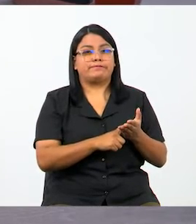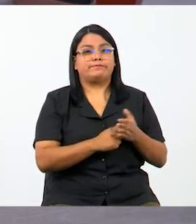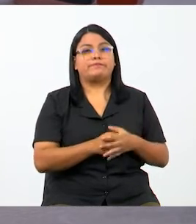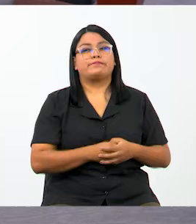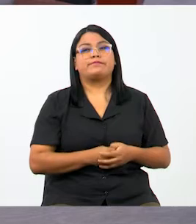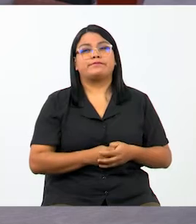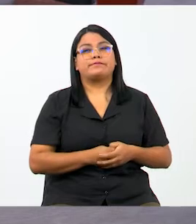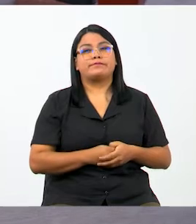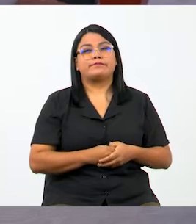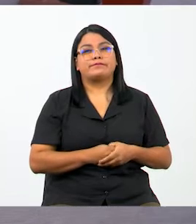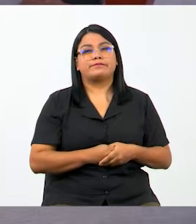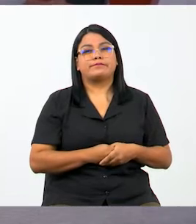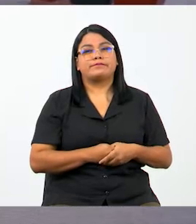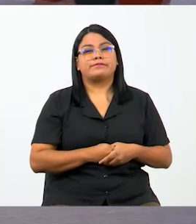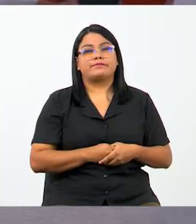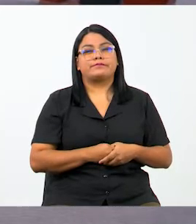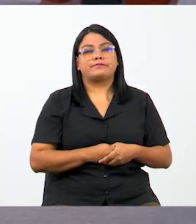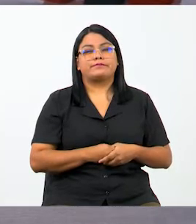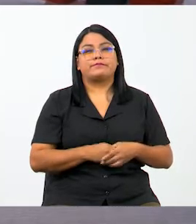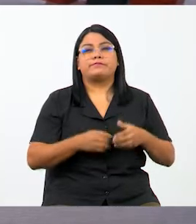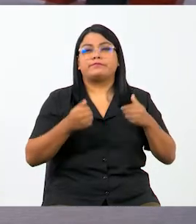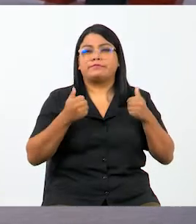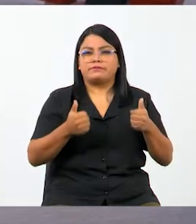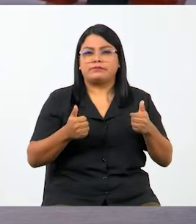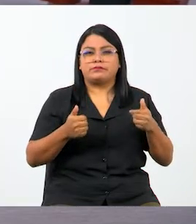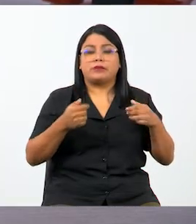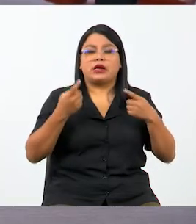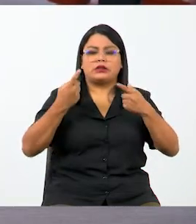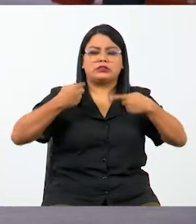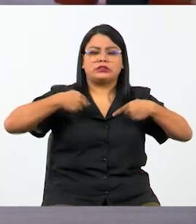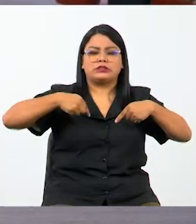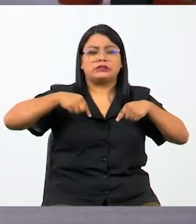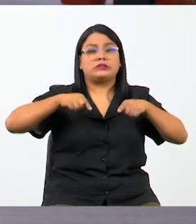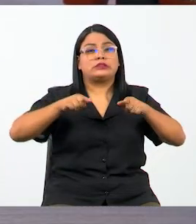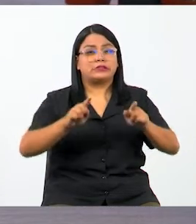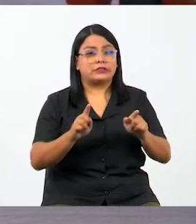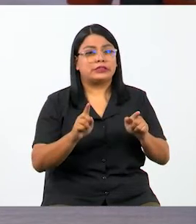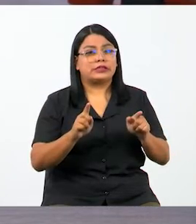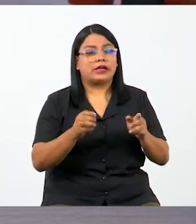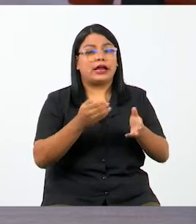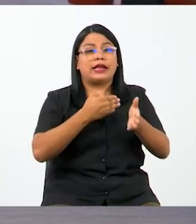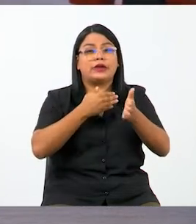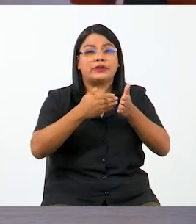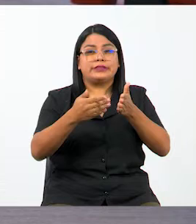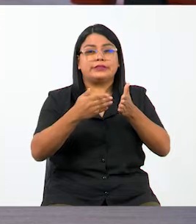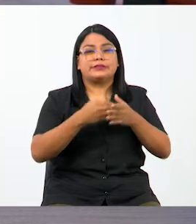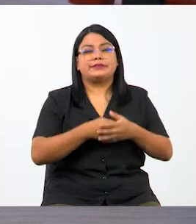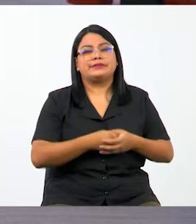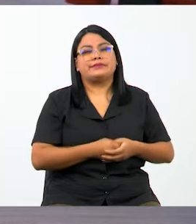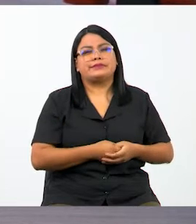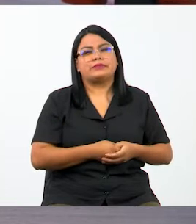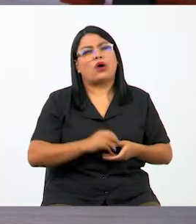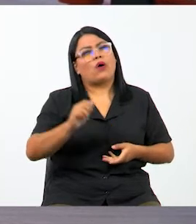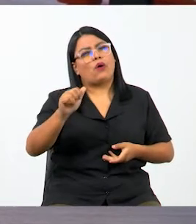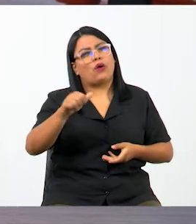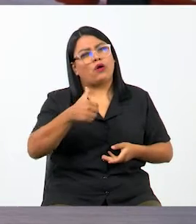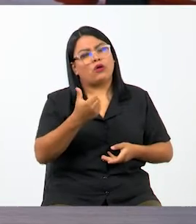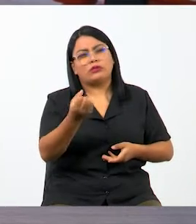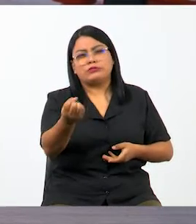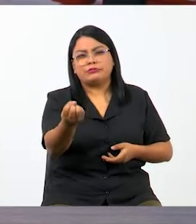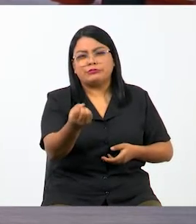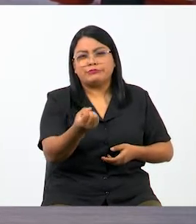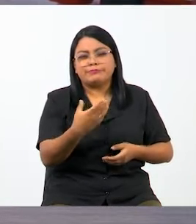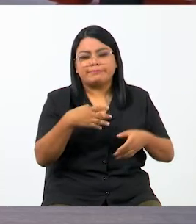Ok, Esmeralda, y para darle seguimiento a esa parte inicial, ¿qué más nos podrías decir acerca de las páginas iniciales de